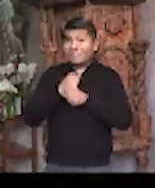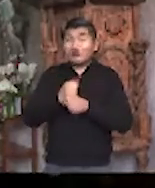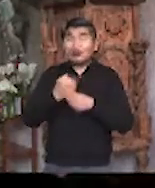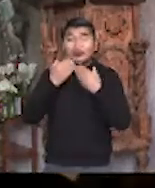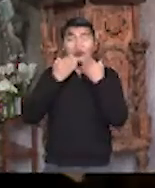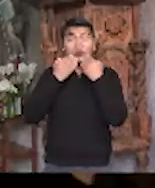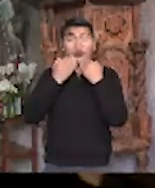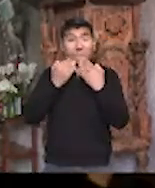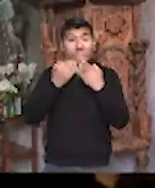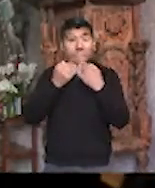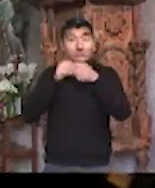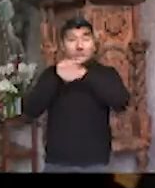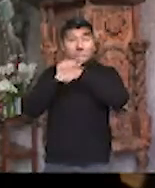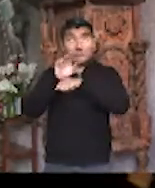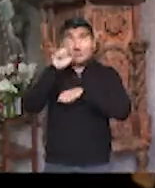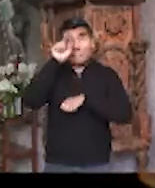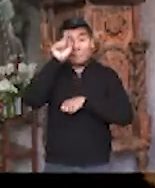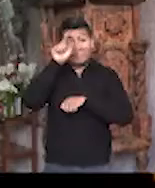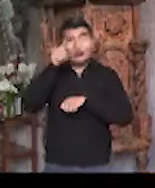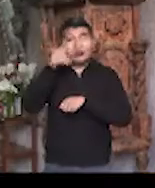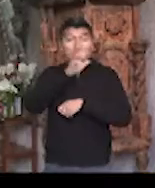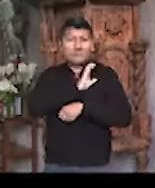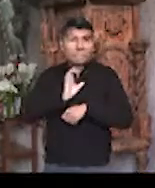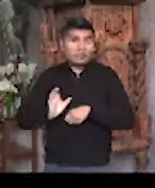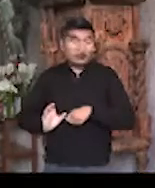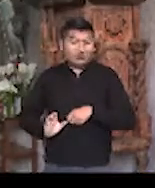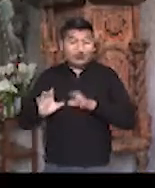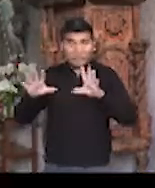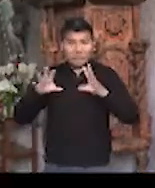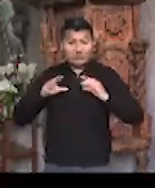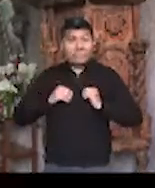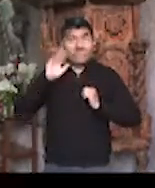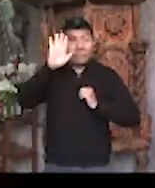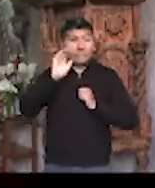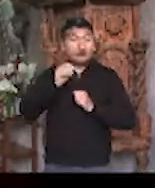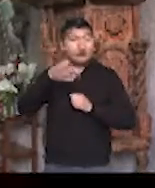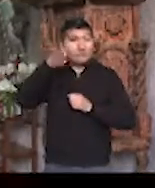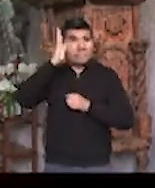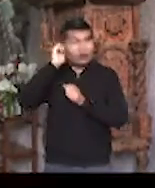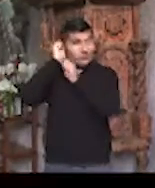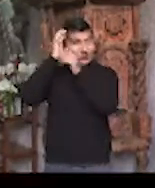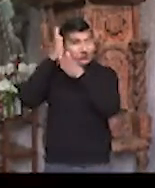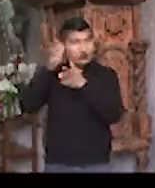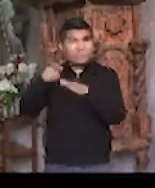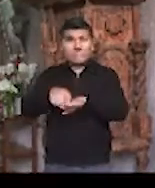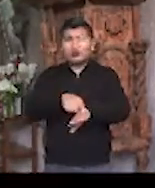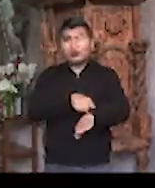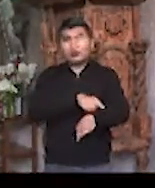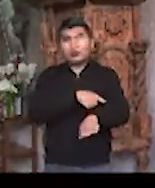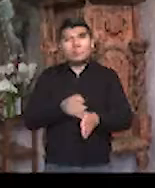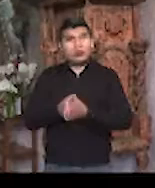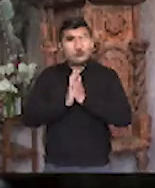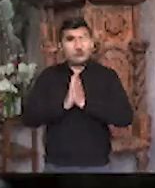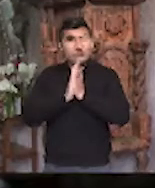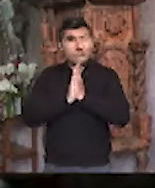al mensaje que cristo recibe de su padre en la larga oración que hizo la